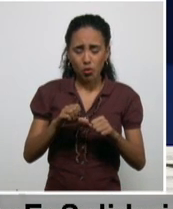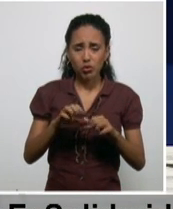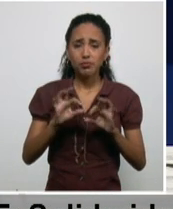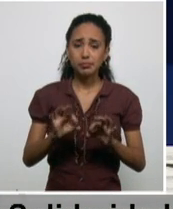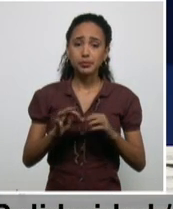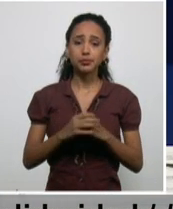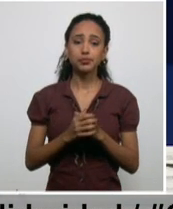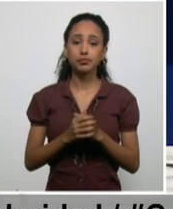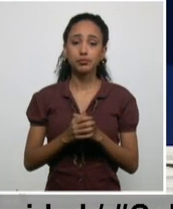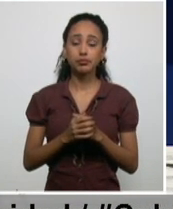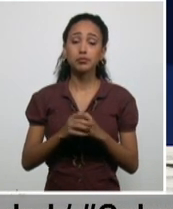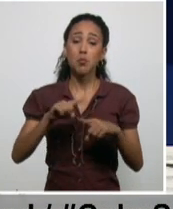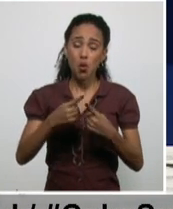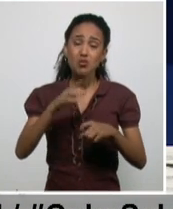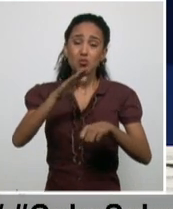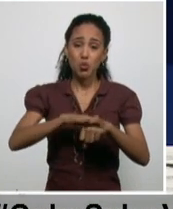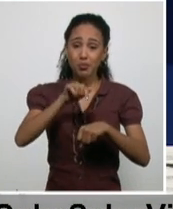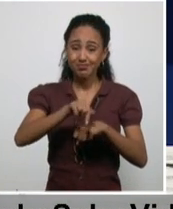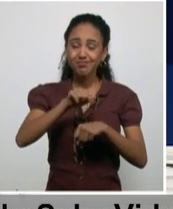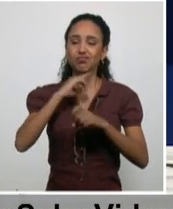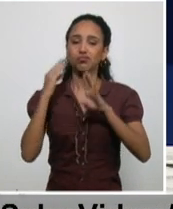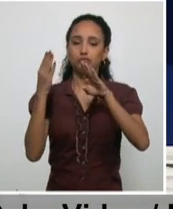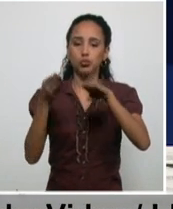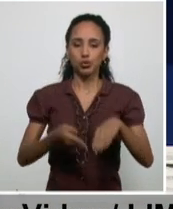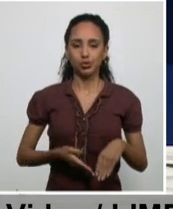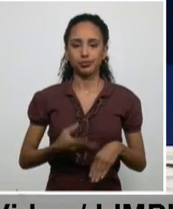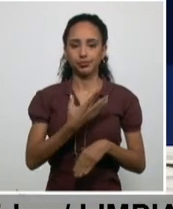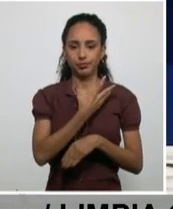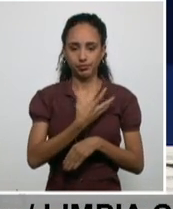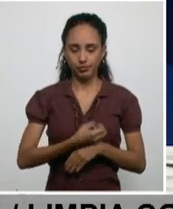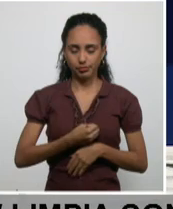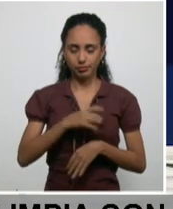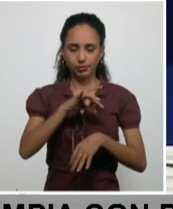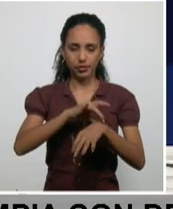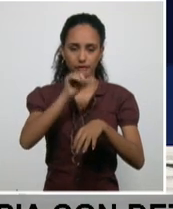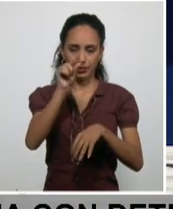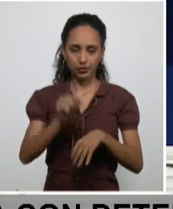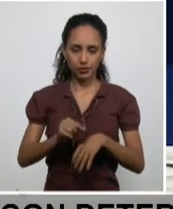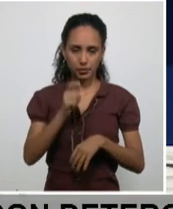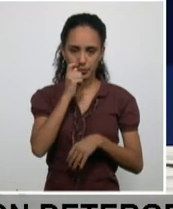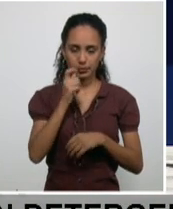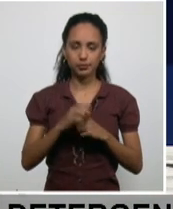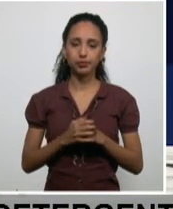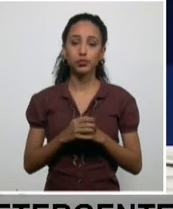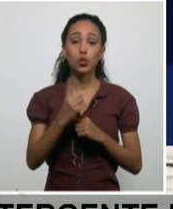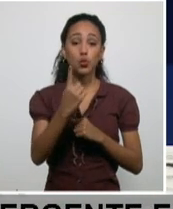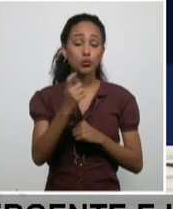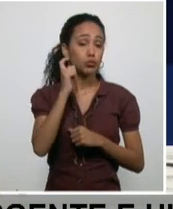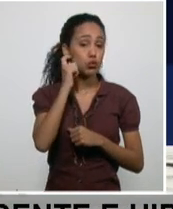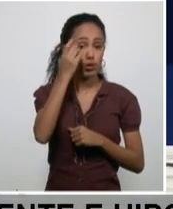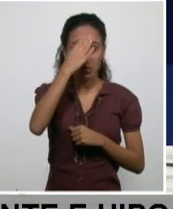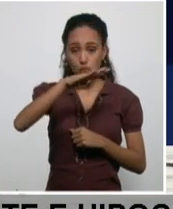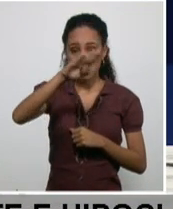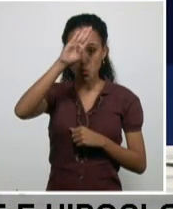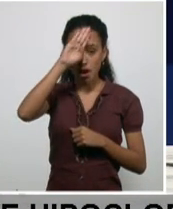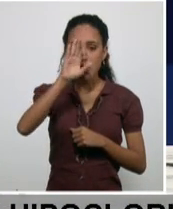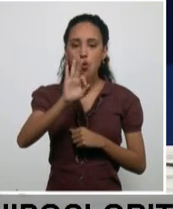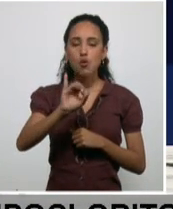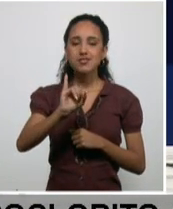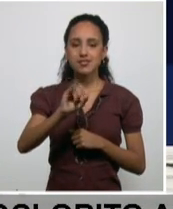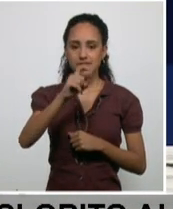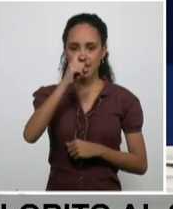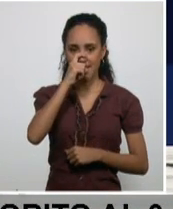que conllevó a que falleciera lamentablemente este paciente. Una paciente cubana de 86 años de